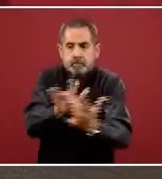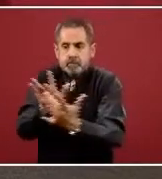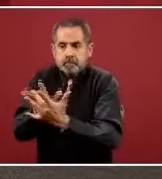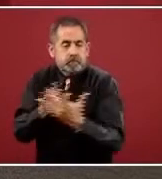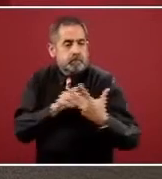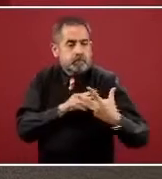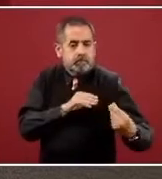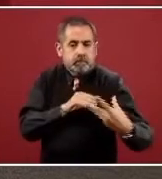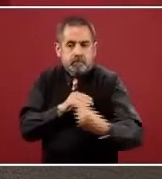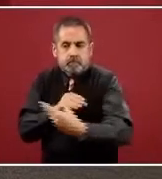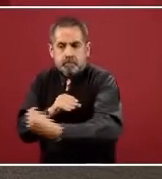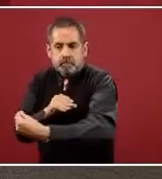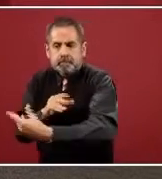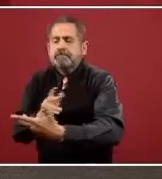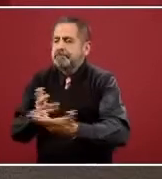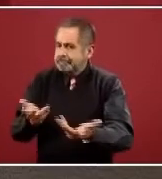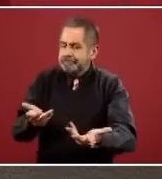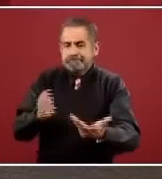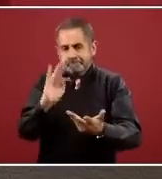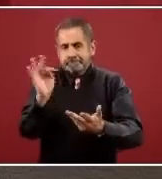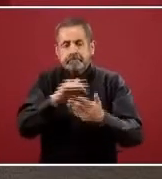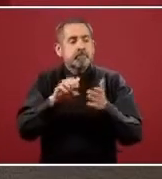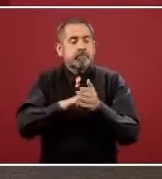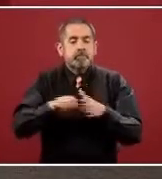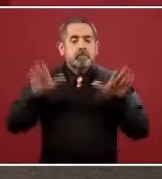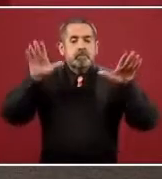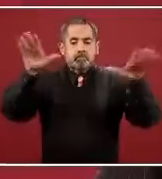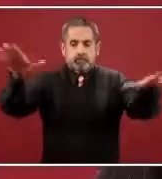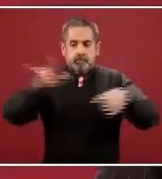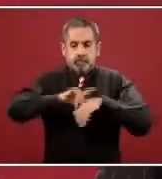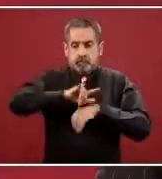por ejemplo, se encuentran en un vuelo aéreo,